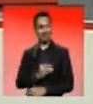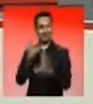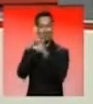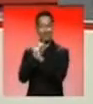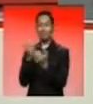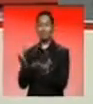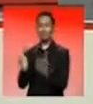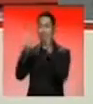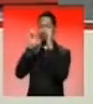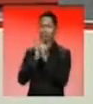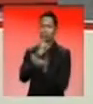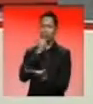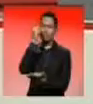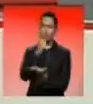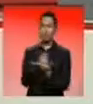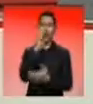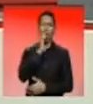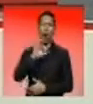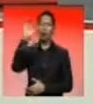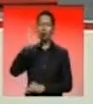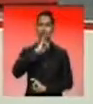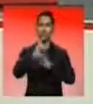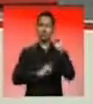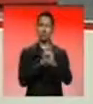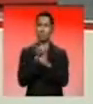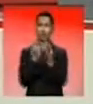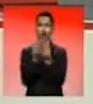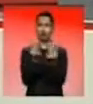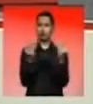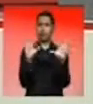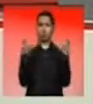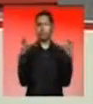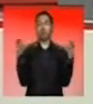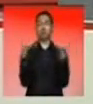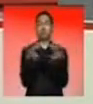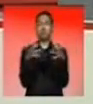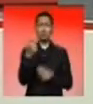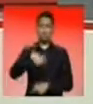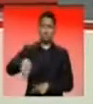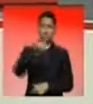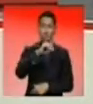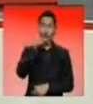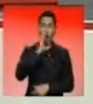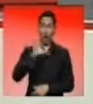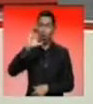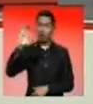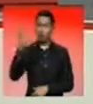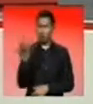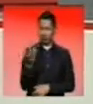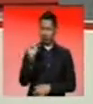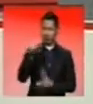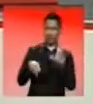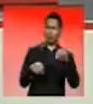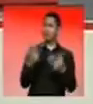Cuéntanos, ¿es verdad que muchos cantantes internacionales se han unido y no precisamente para cantar? ¿De qué se trata?